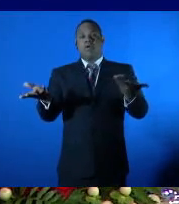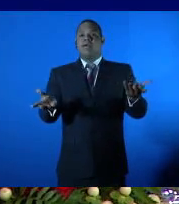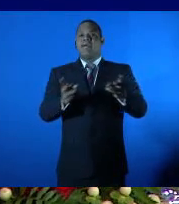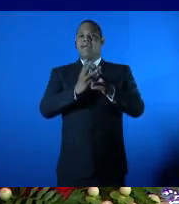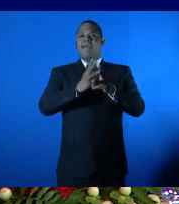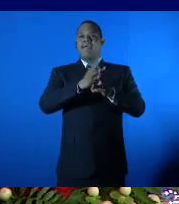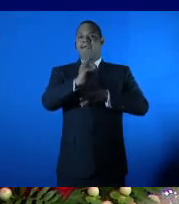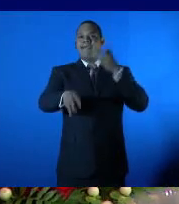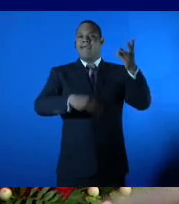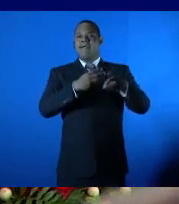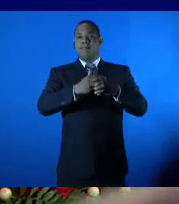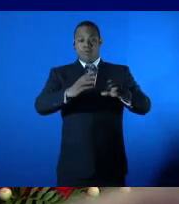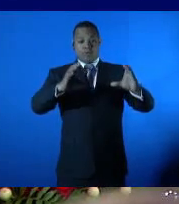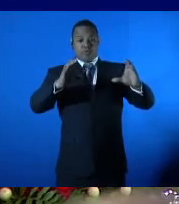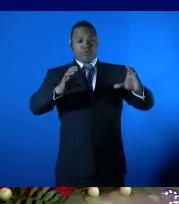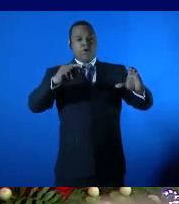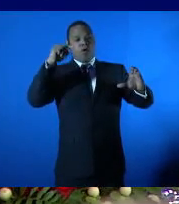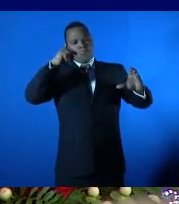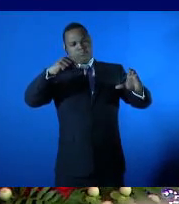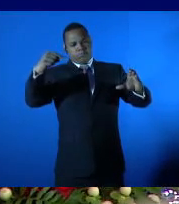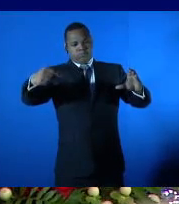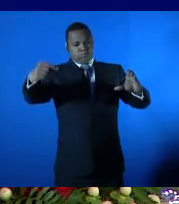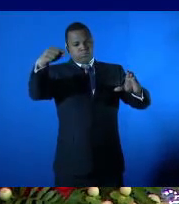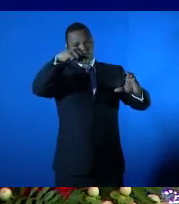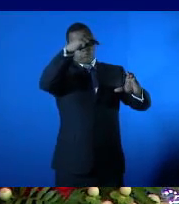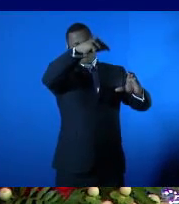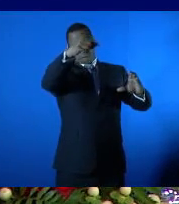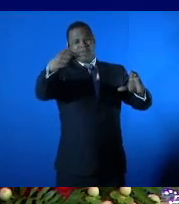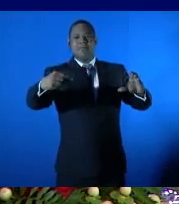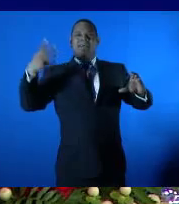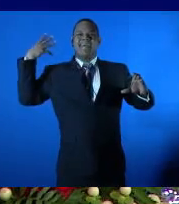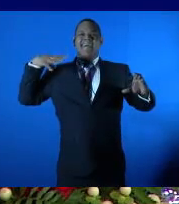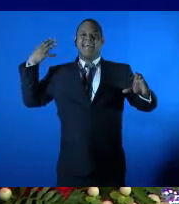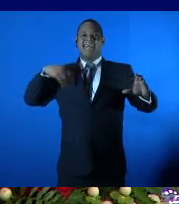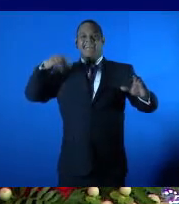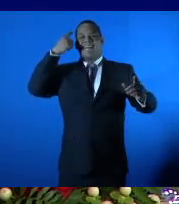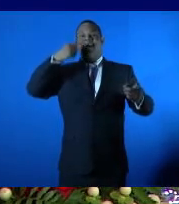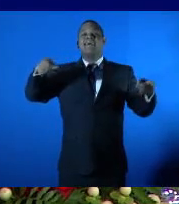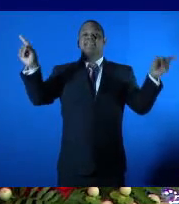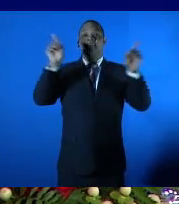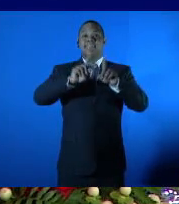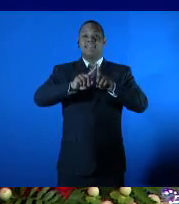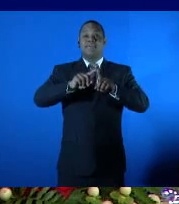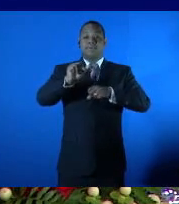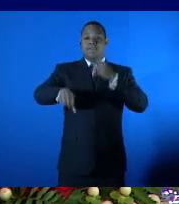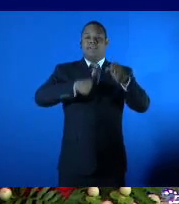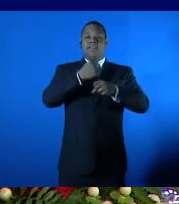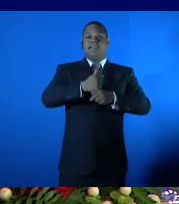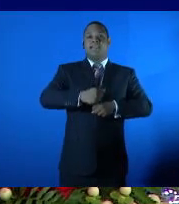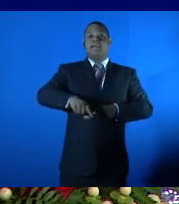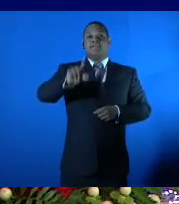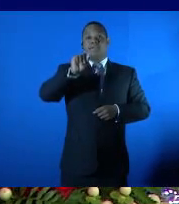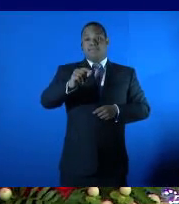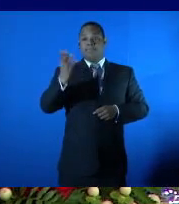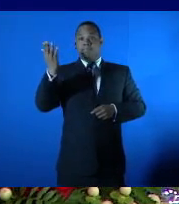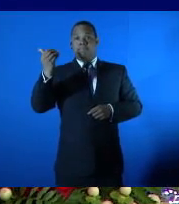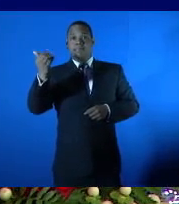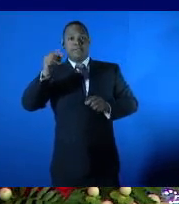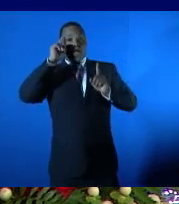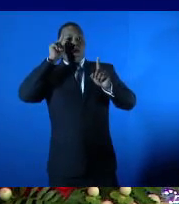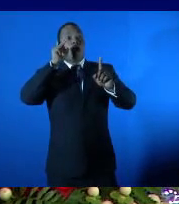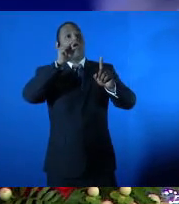de que los objetivos de desarrollo del milenio expire, es decir, a partir del 2015, proponemos durante nuestra